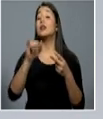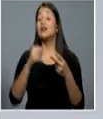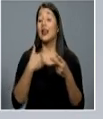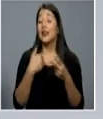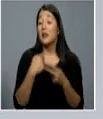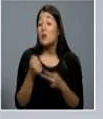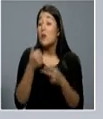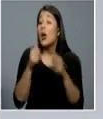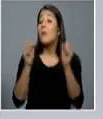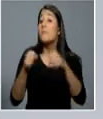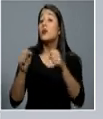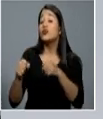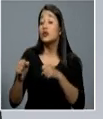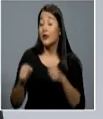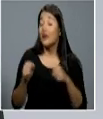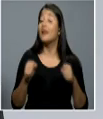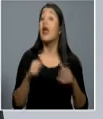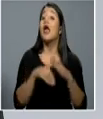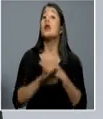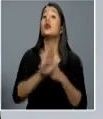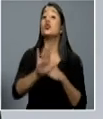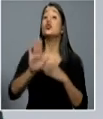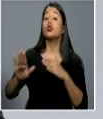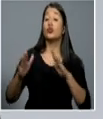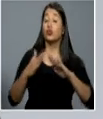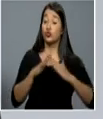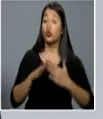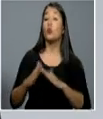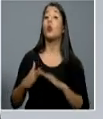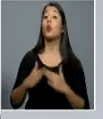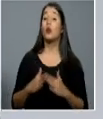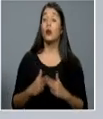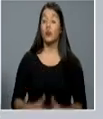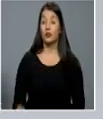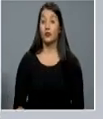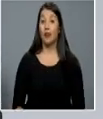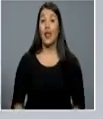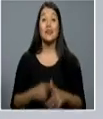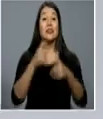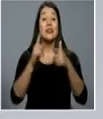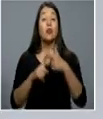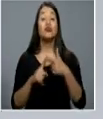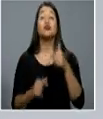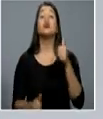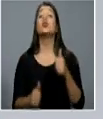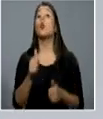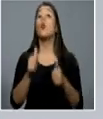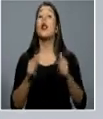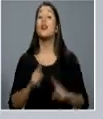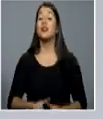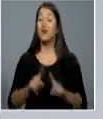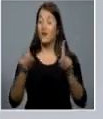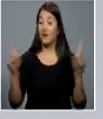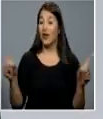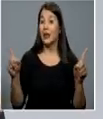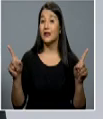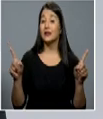Claro. los niños en estas escasas horas o días de vida? Entonces, ¿cuál es la diferencia?